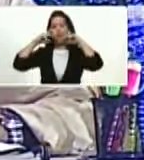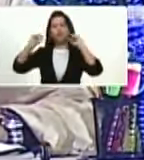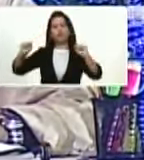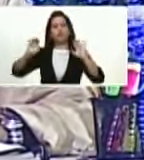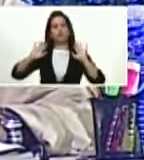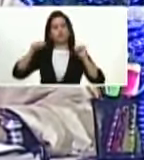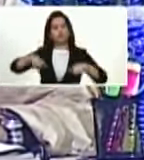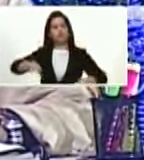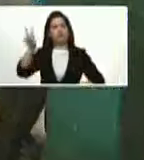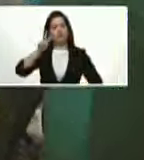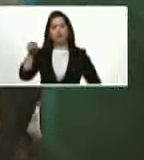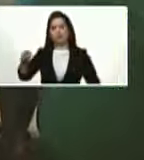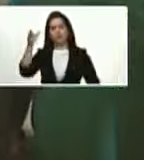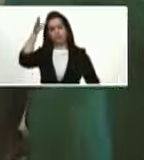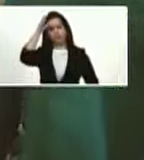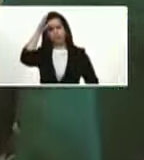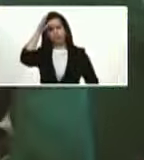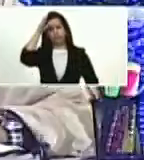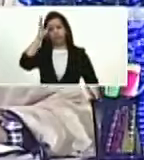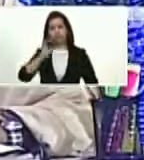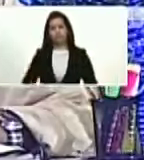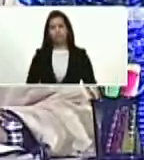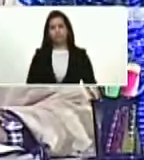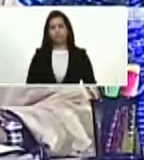país, científicos.